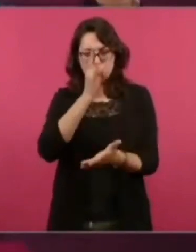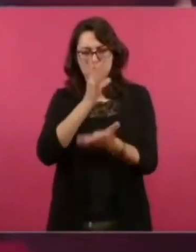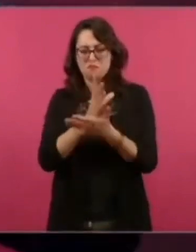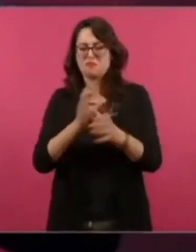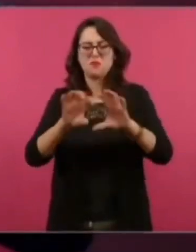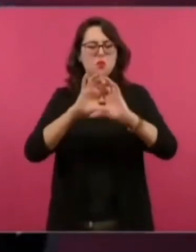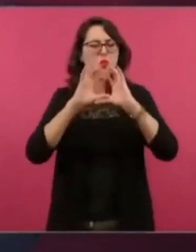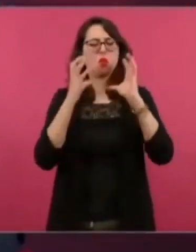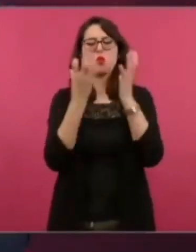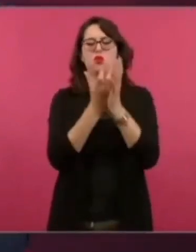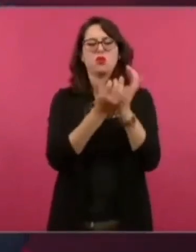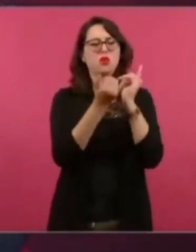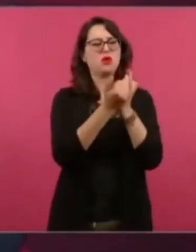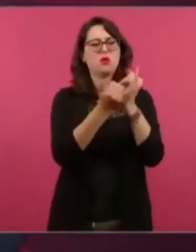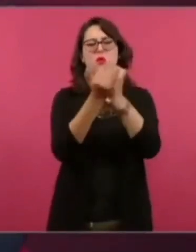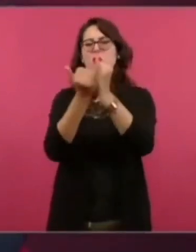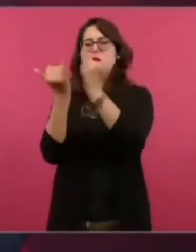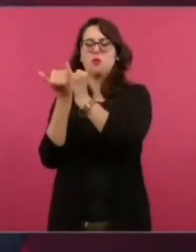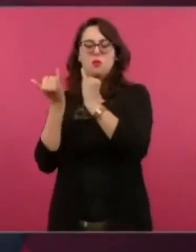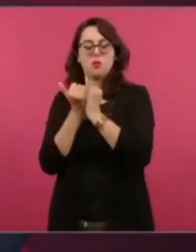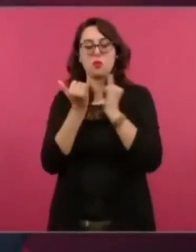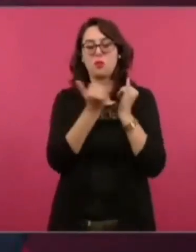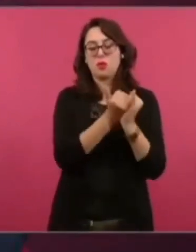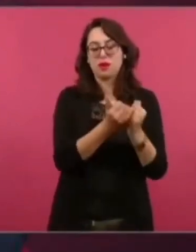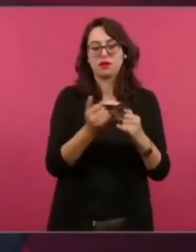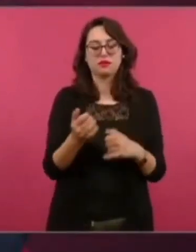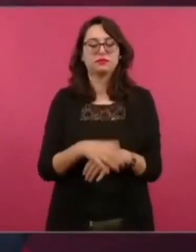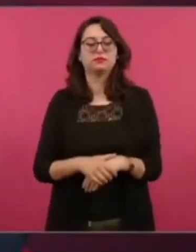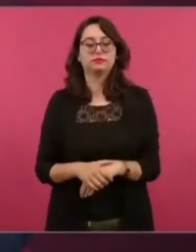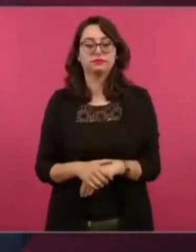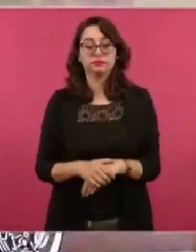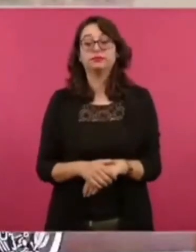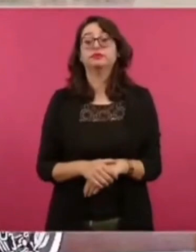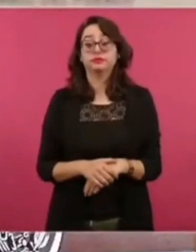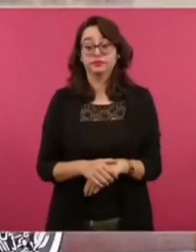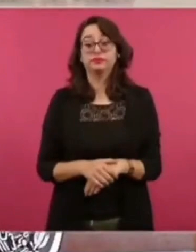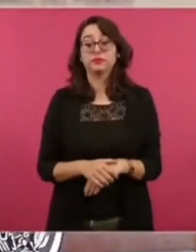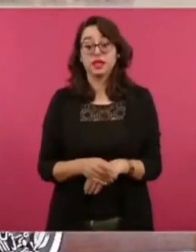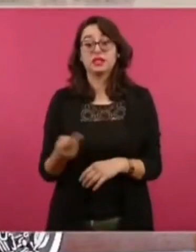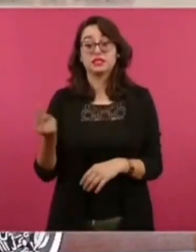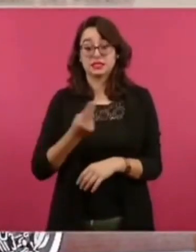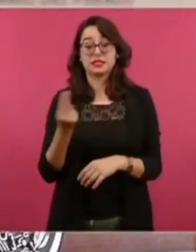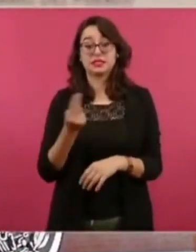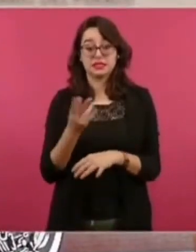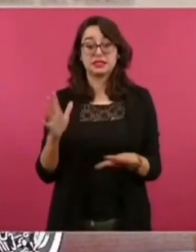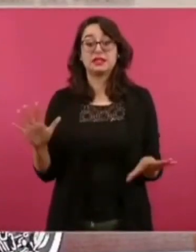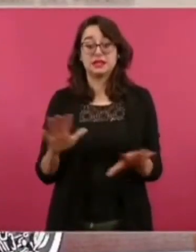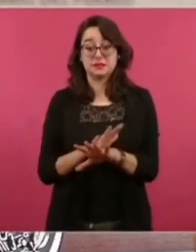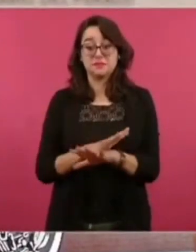es el mundo. Pues sí se necesita un cambio.